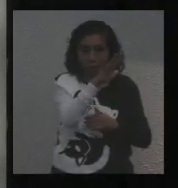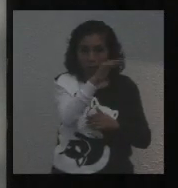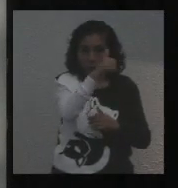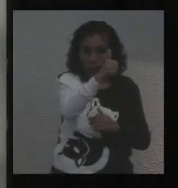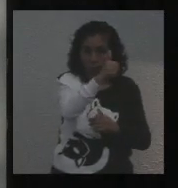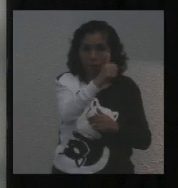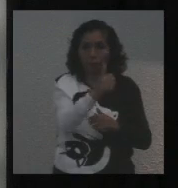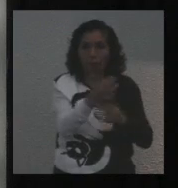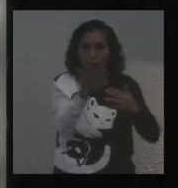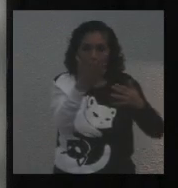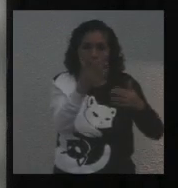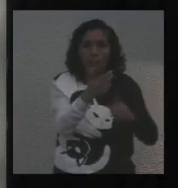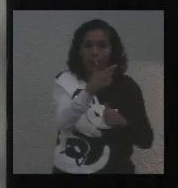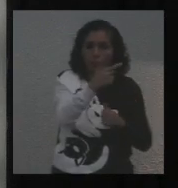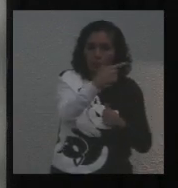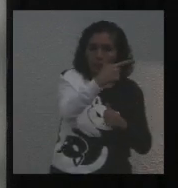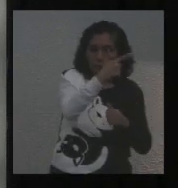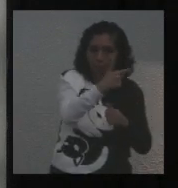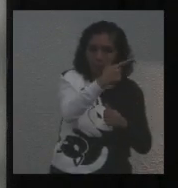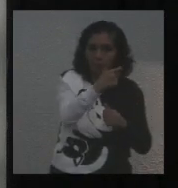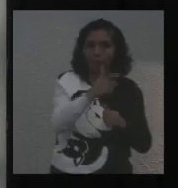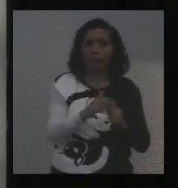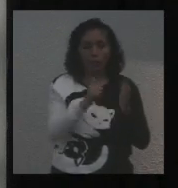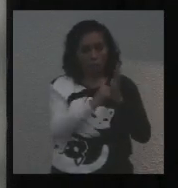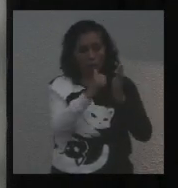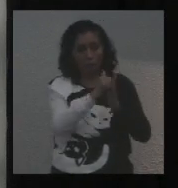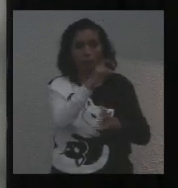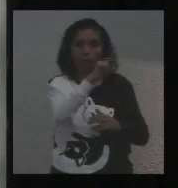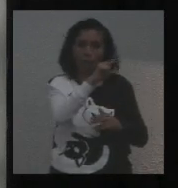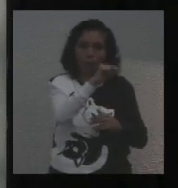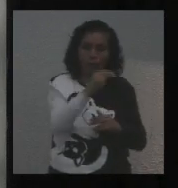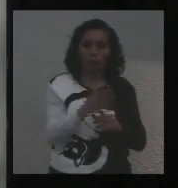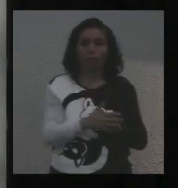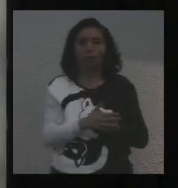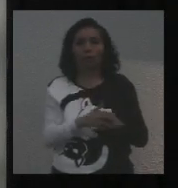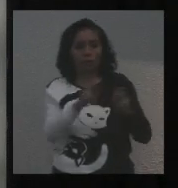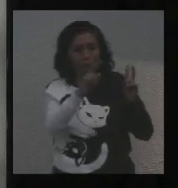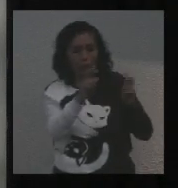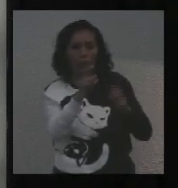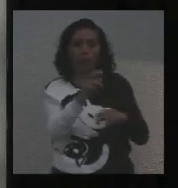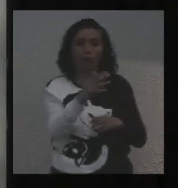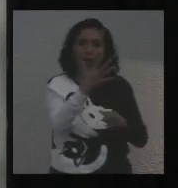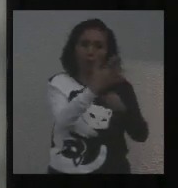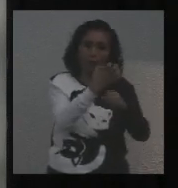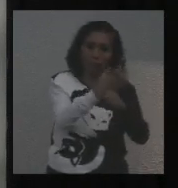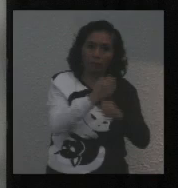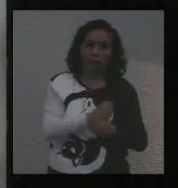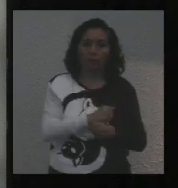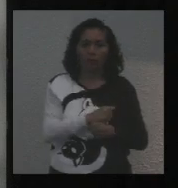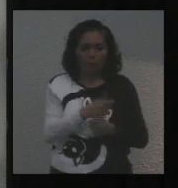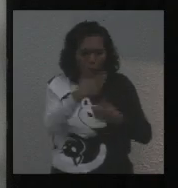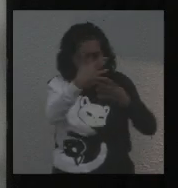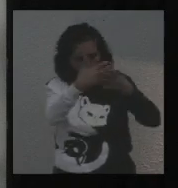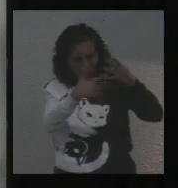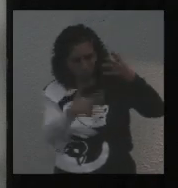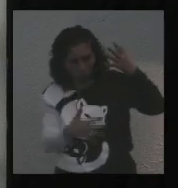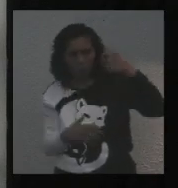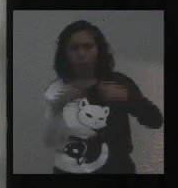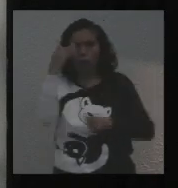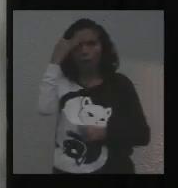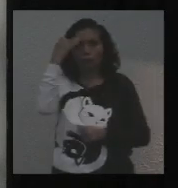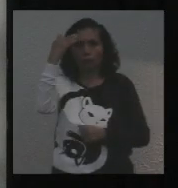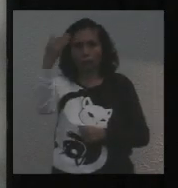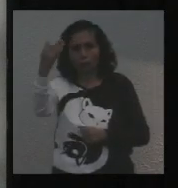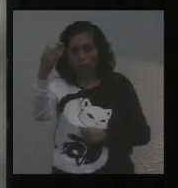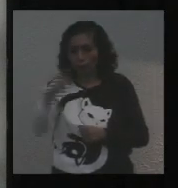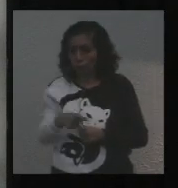fracción sexta del artículo 80 y fracción quinta del artículo 149, relativos al tiempo exigido para separarse